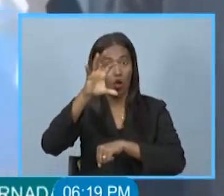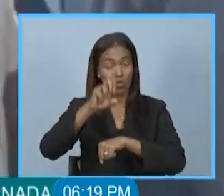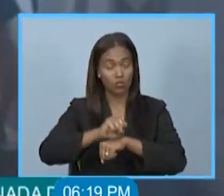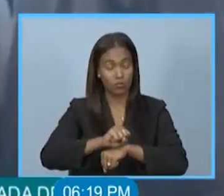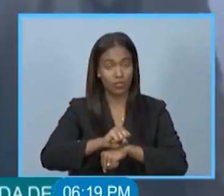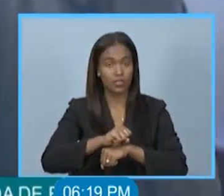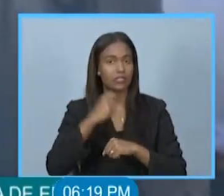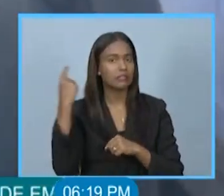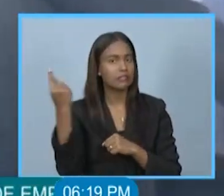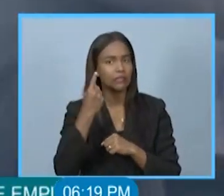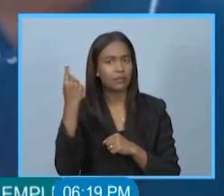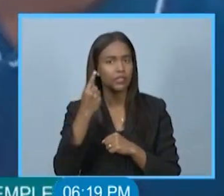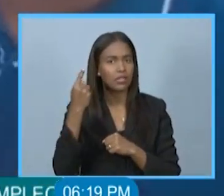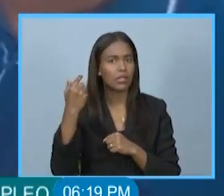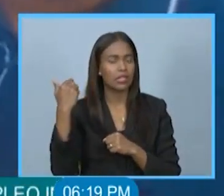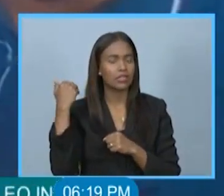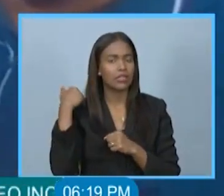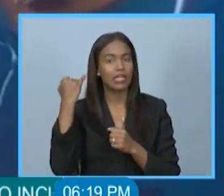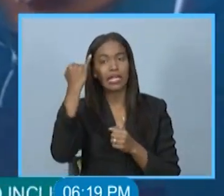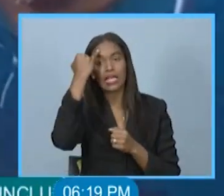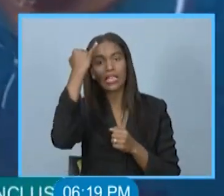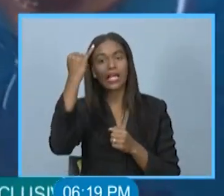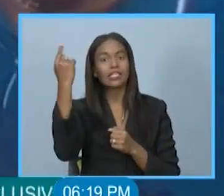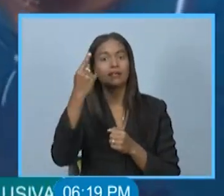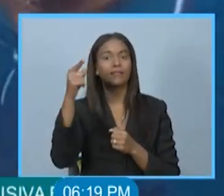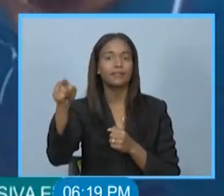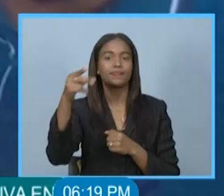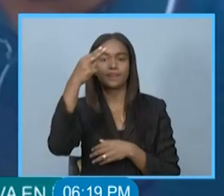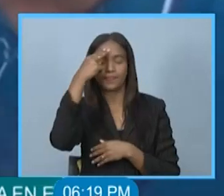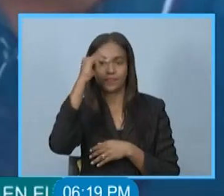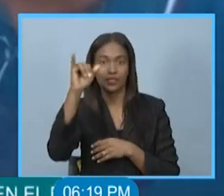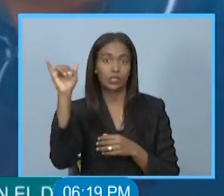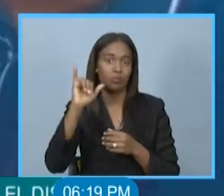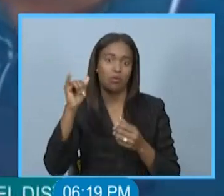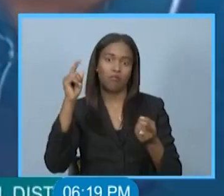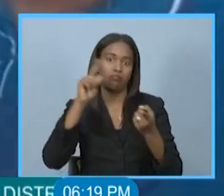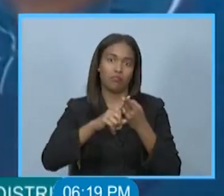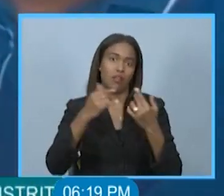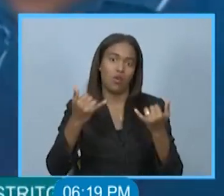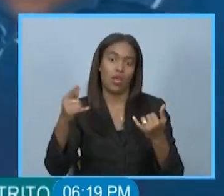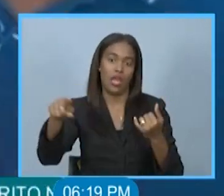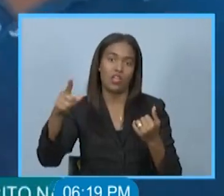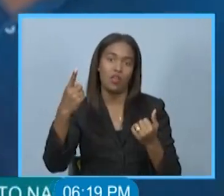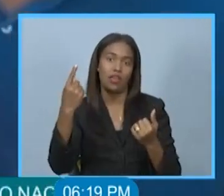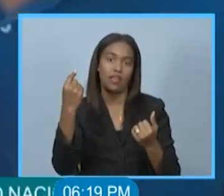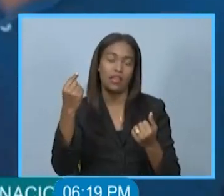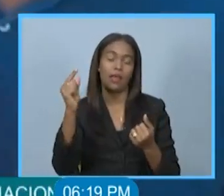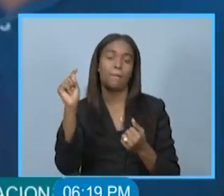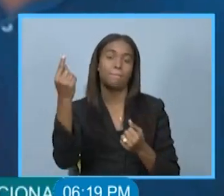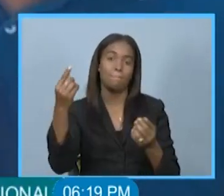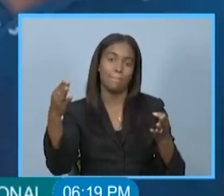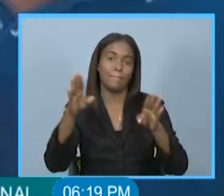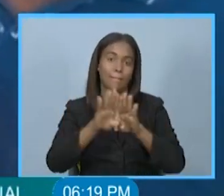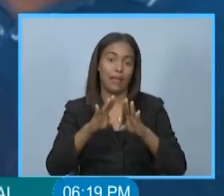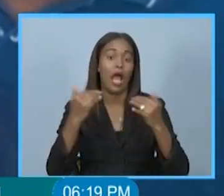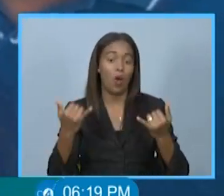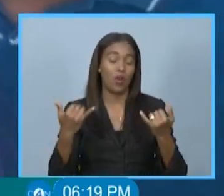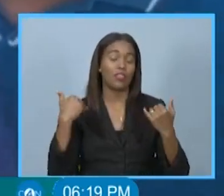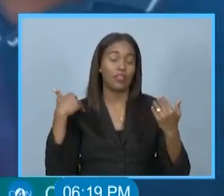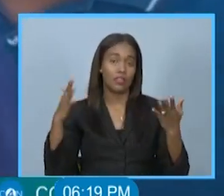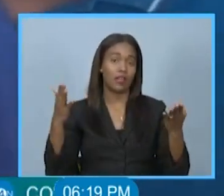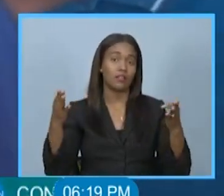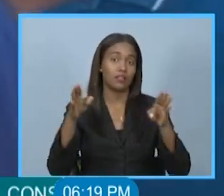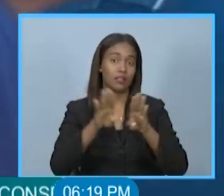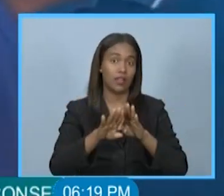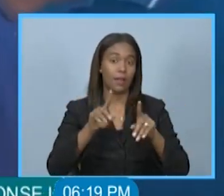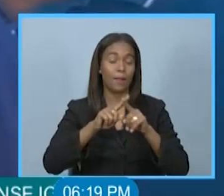siempre ha sido iniciativa de Haití como ha sido ahora ellos fue lo que cerraron actualmente está cerrada la puerta